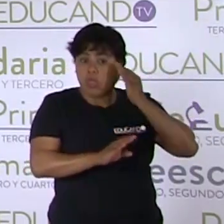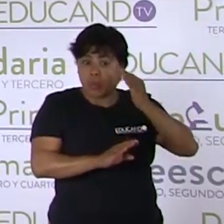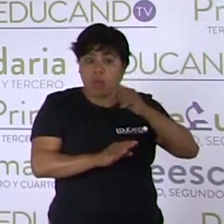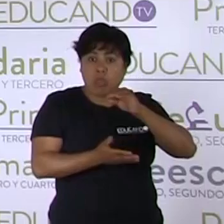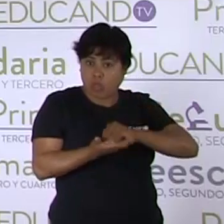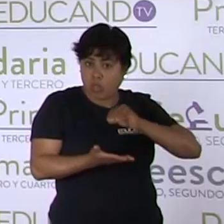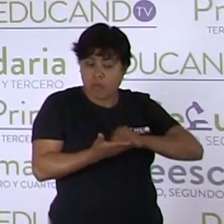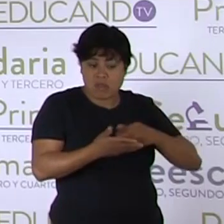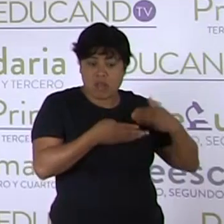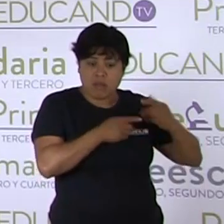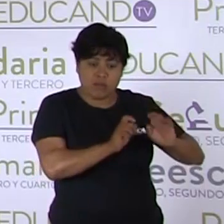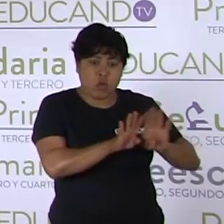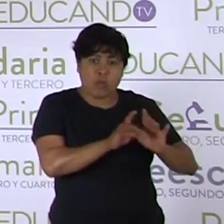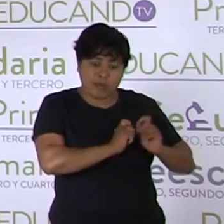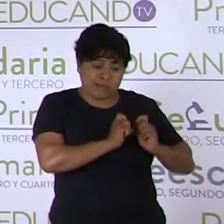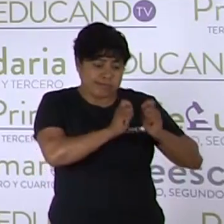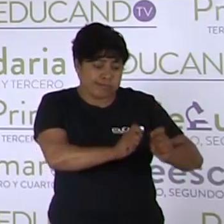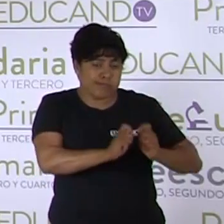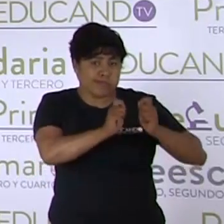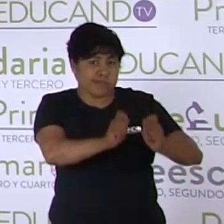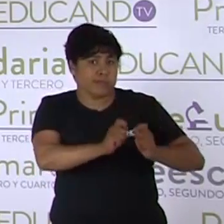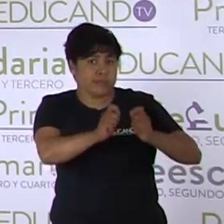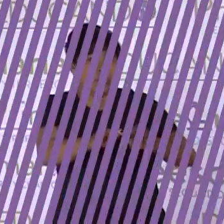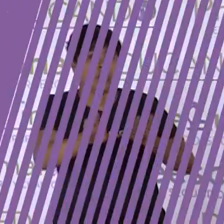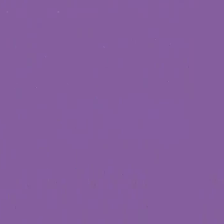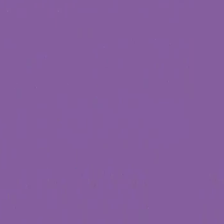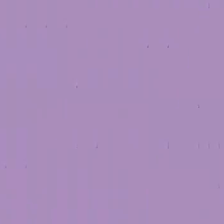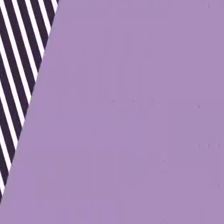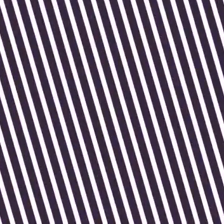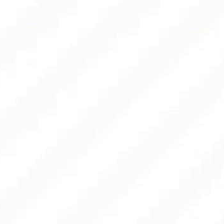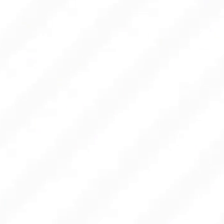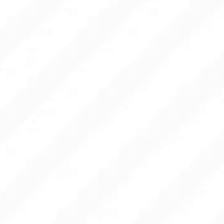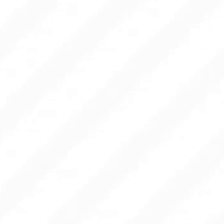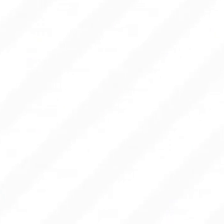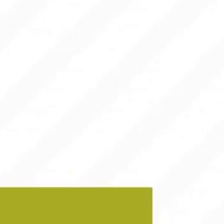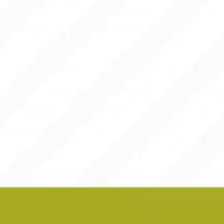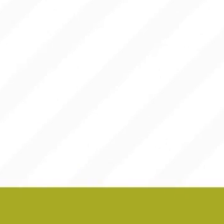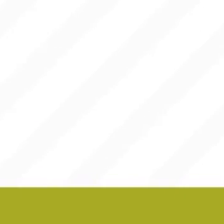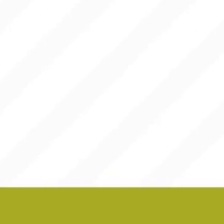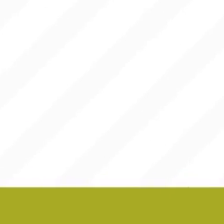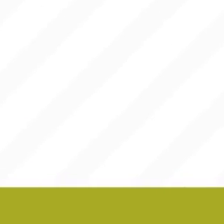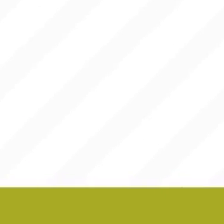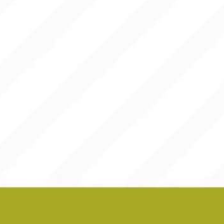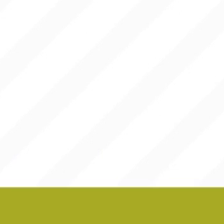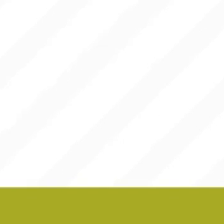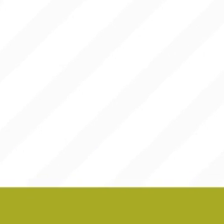las generaciones. ¿Cómo son los personajes?